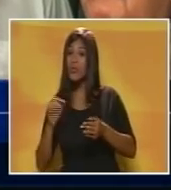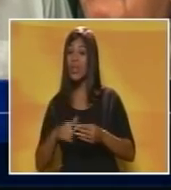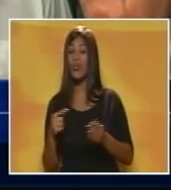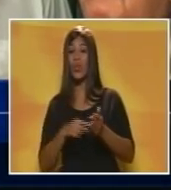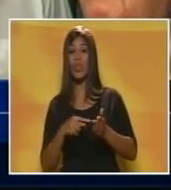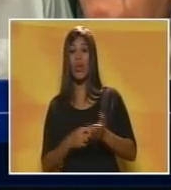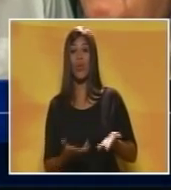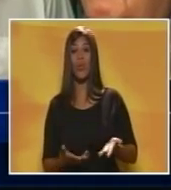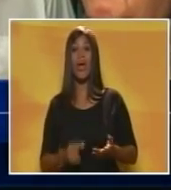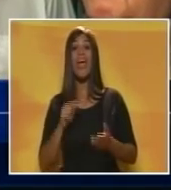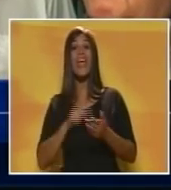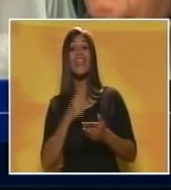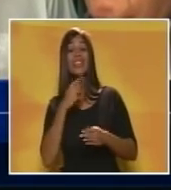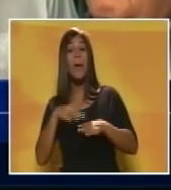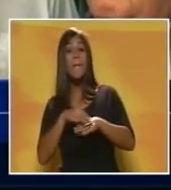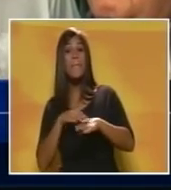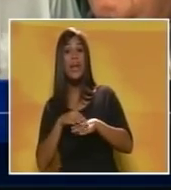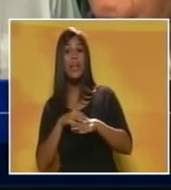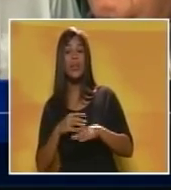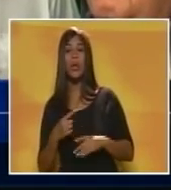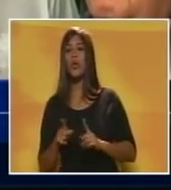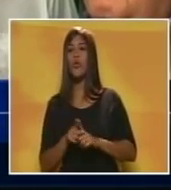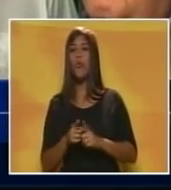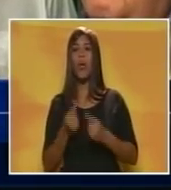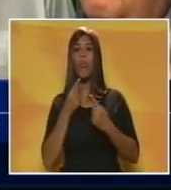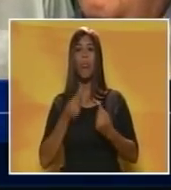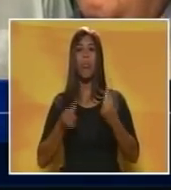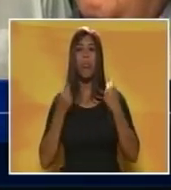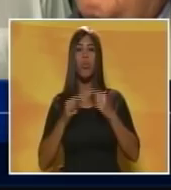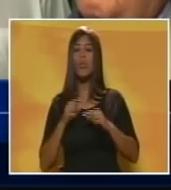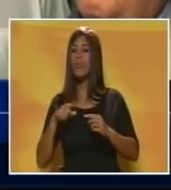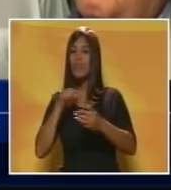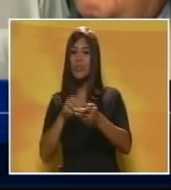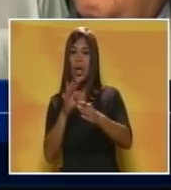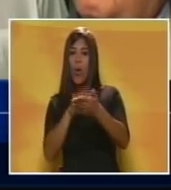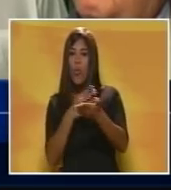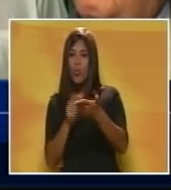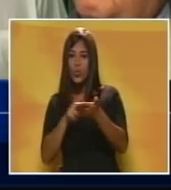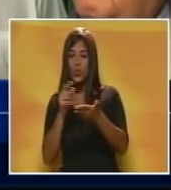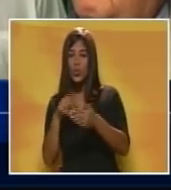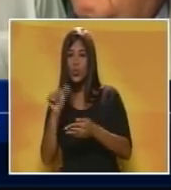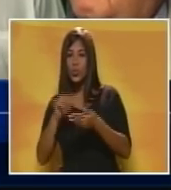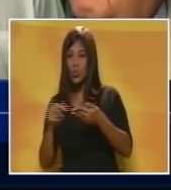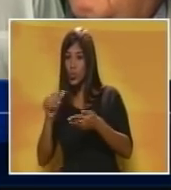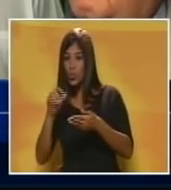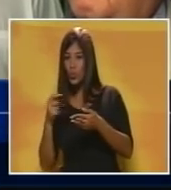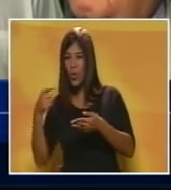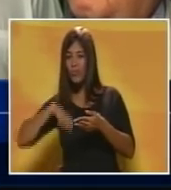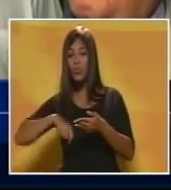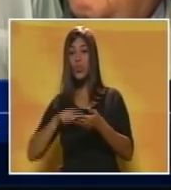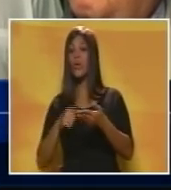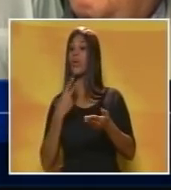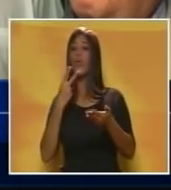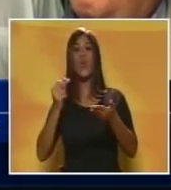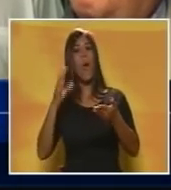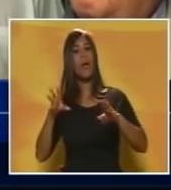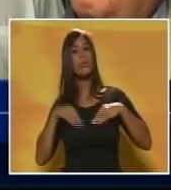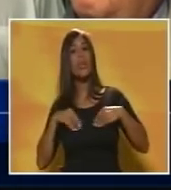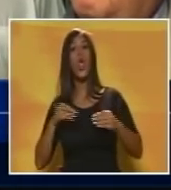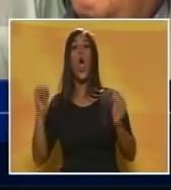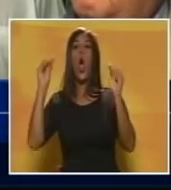Quiere decir que este ministerio hizo unilateralmente un tabulador salarial, el cual rechazamos que nos tengamos que